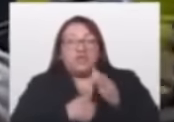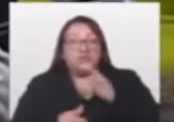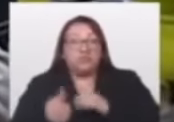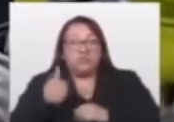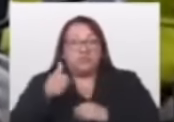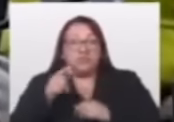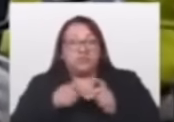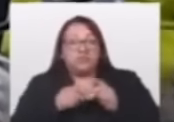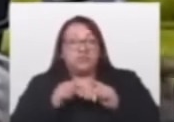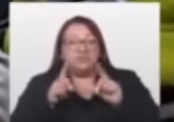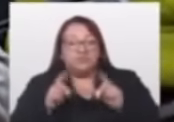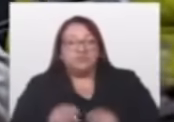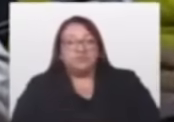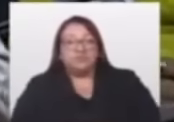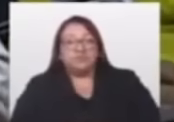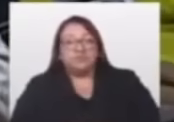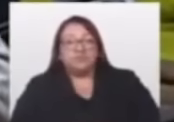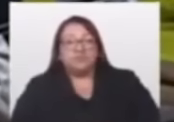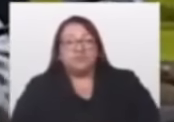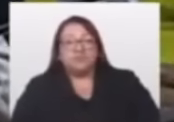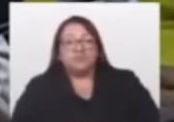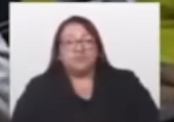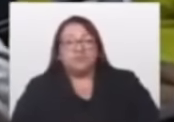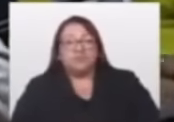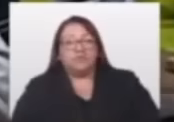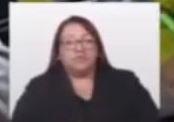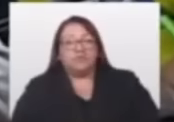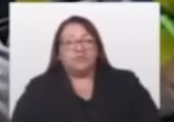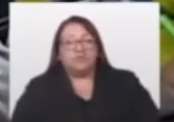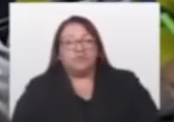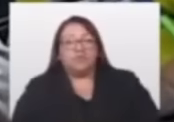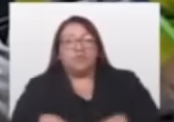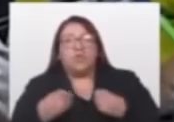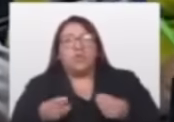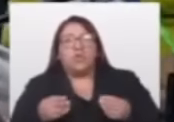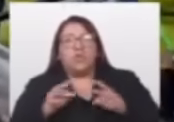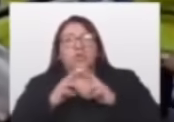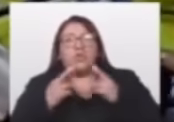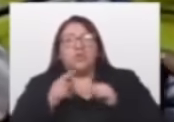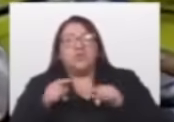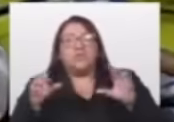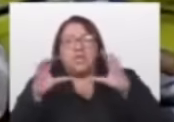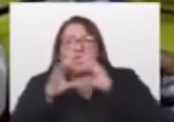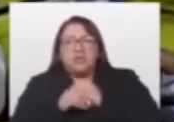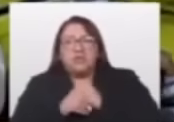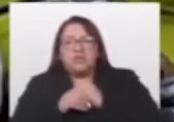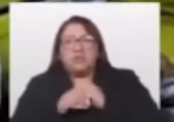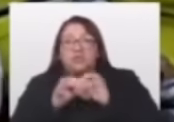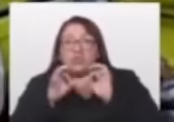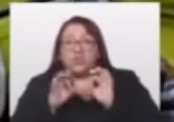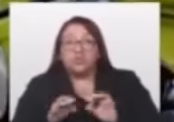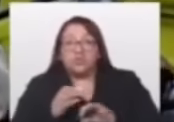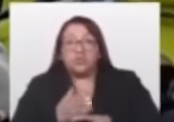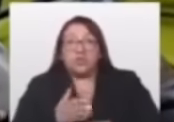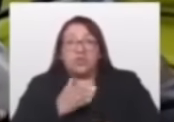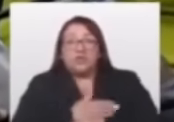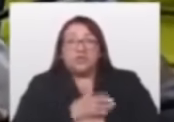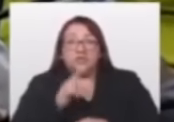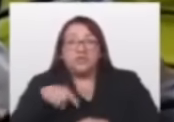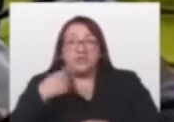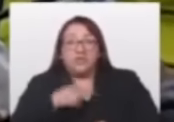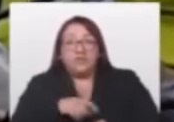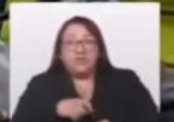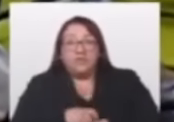En ese sentido, la pregunta, señor presidente, por su intermedio, es ¿por qué se reunió esa noche y justo antes que en las siguientes